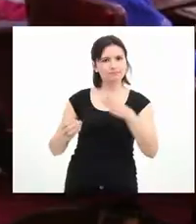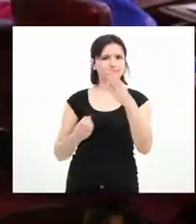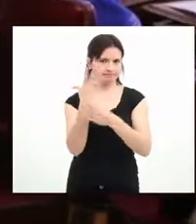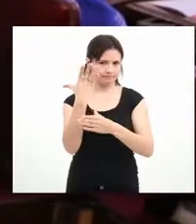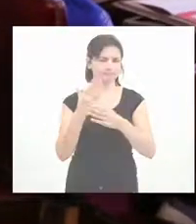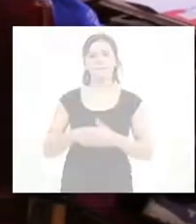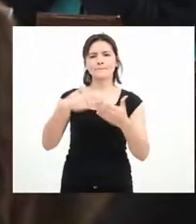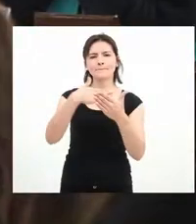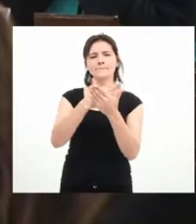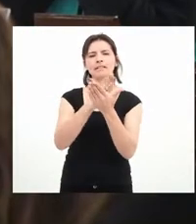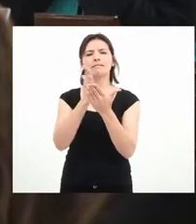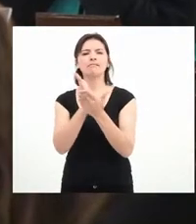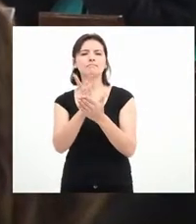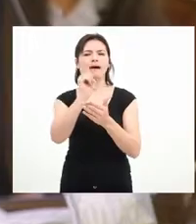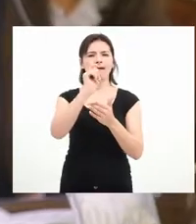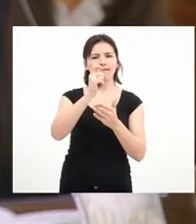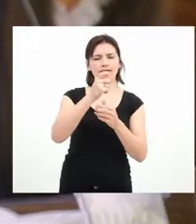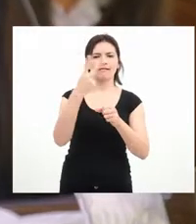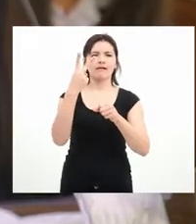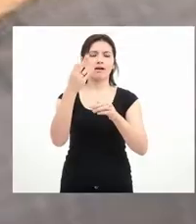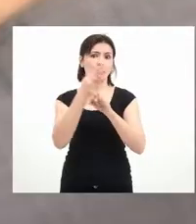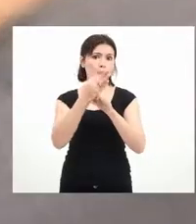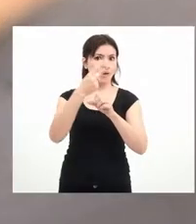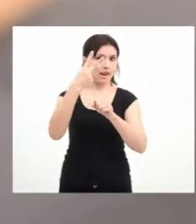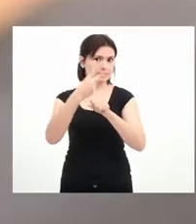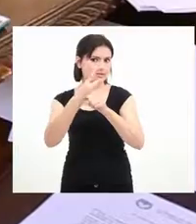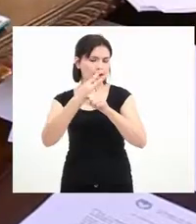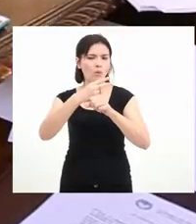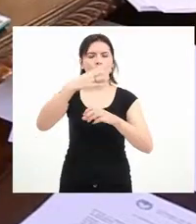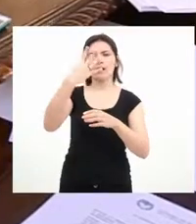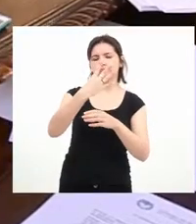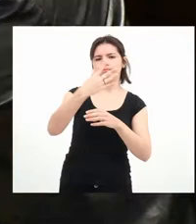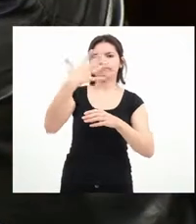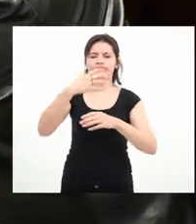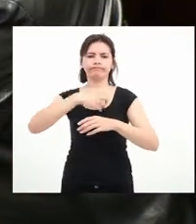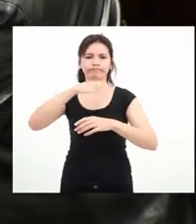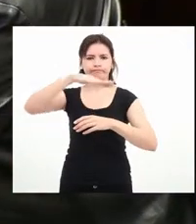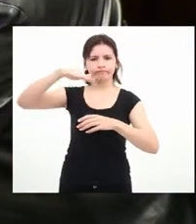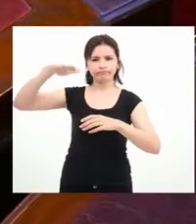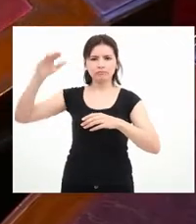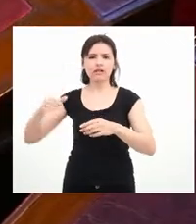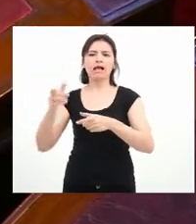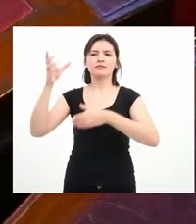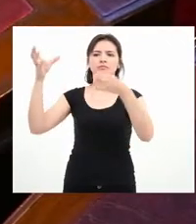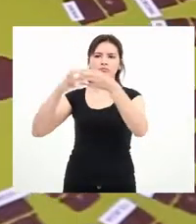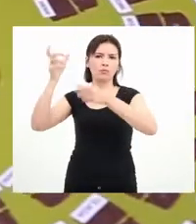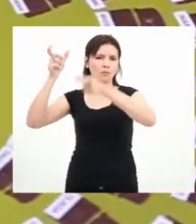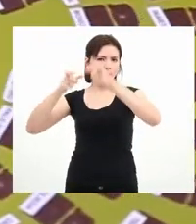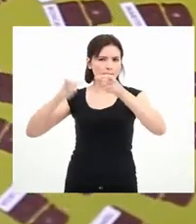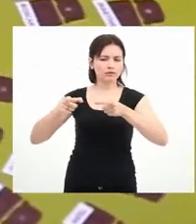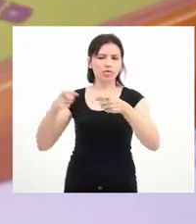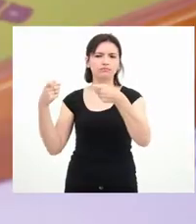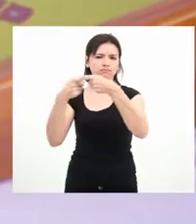Los participantes son generalmente estudiantes secundarios de los últimos años de cursado, pero también integrantes de grupos y organizaciones de la sociedad